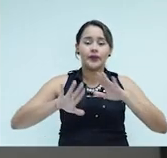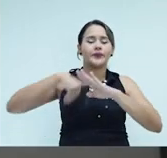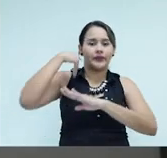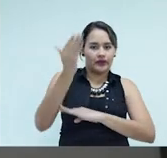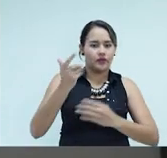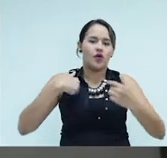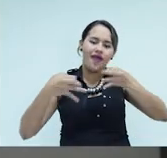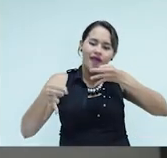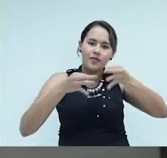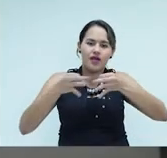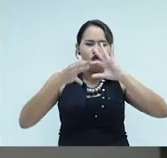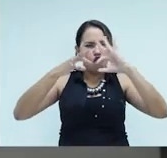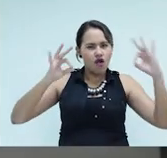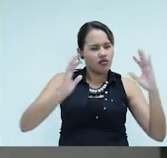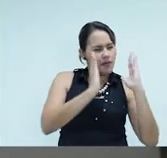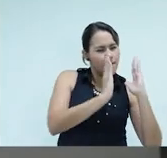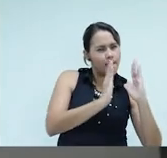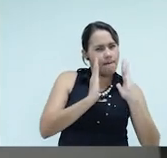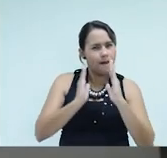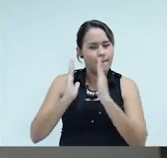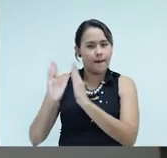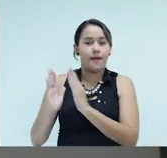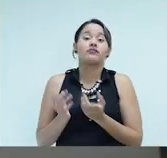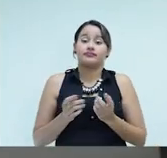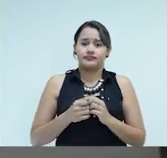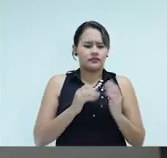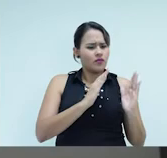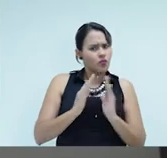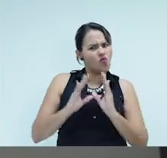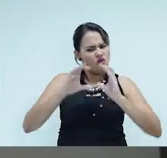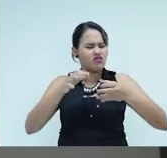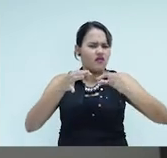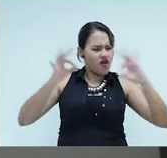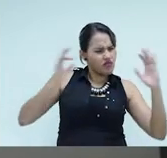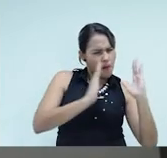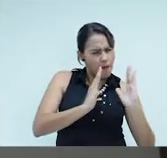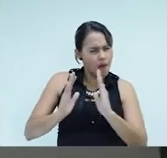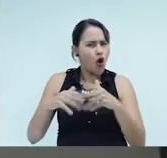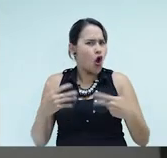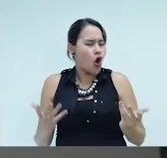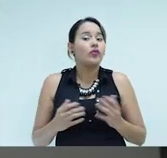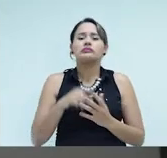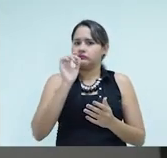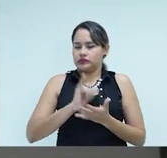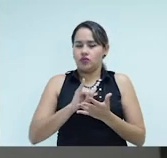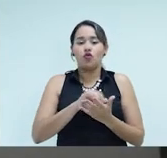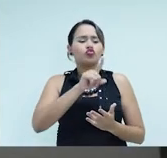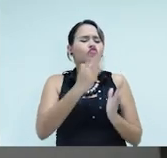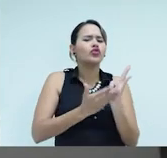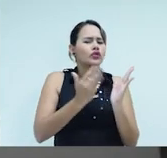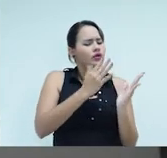hecho por 3 estudiantes y todos estos videos están en mi canal de YouTube.